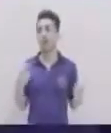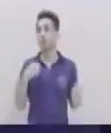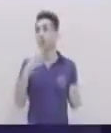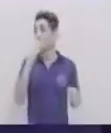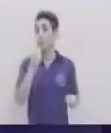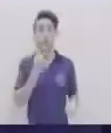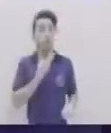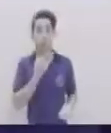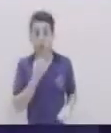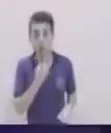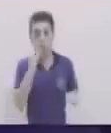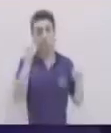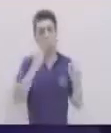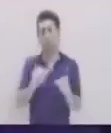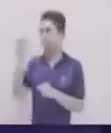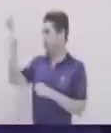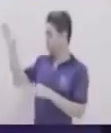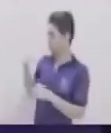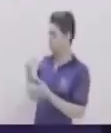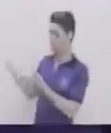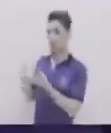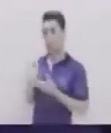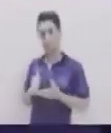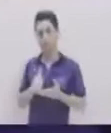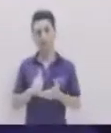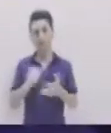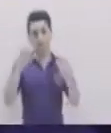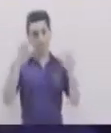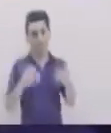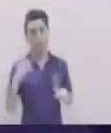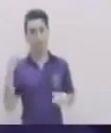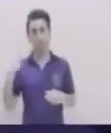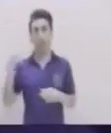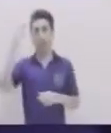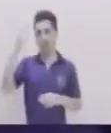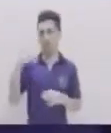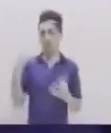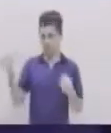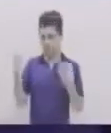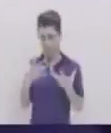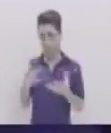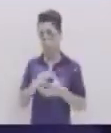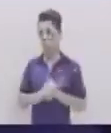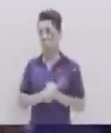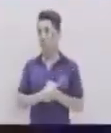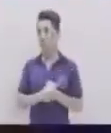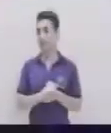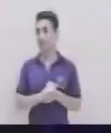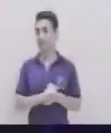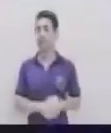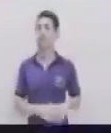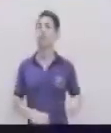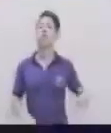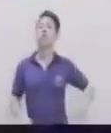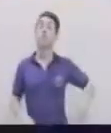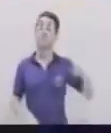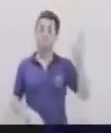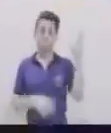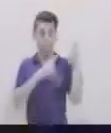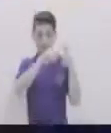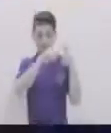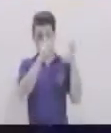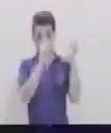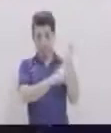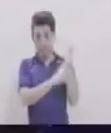Si no puedo solo, puedo buscar ayuda con una persona mayor contándole mi problema. Y número